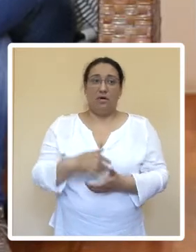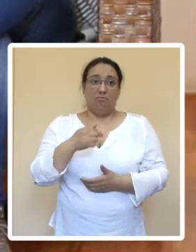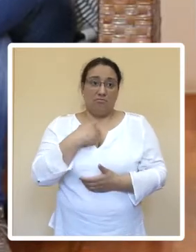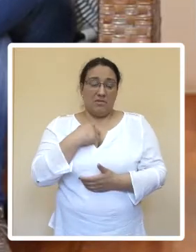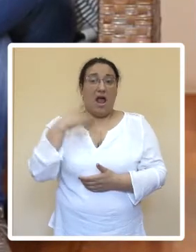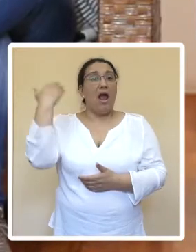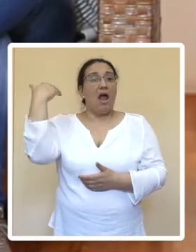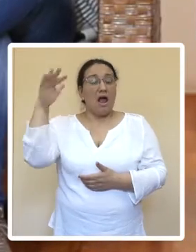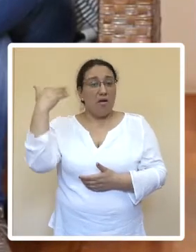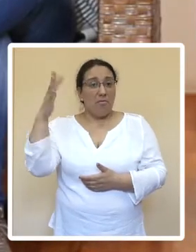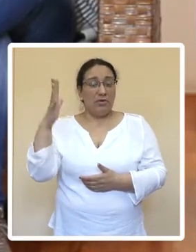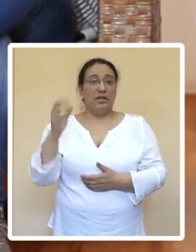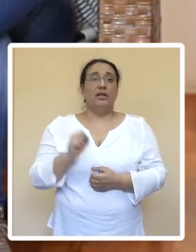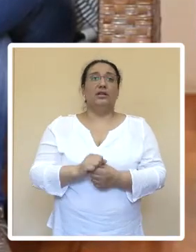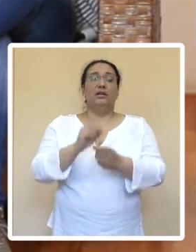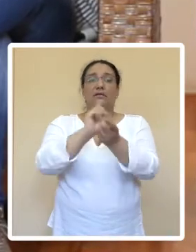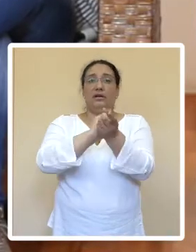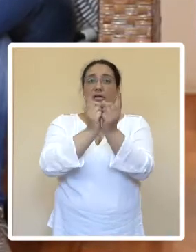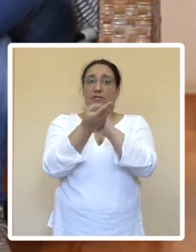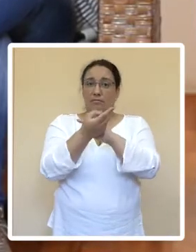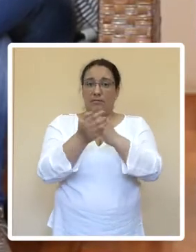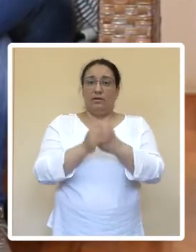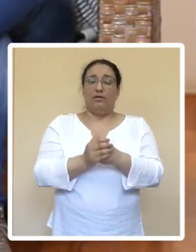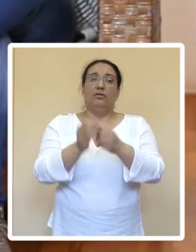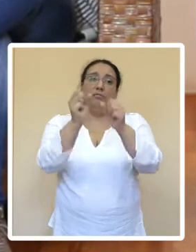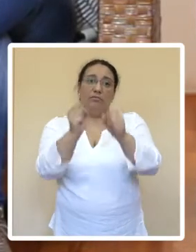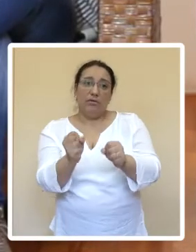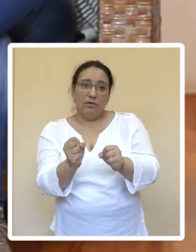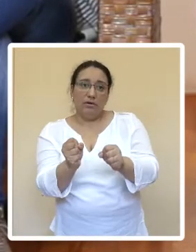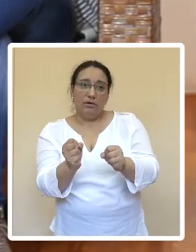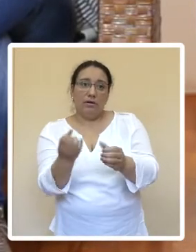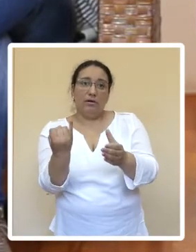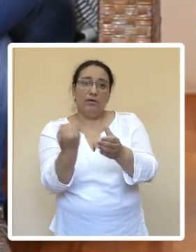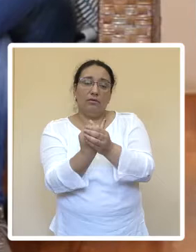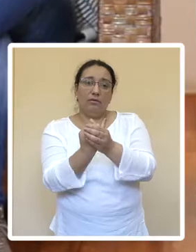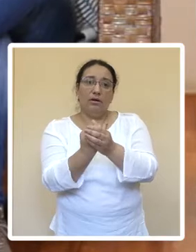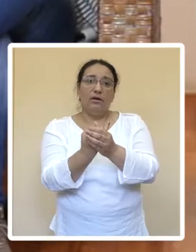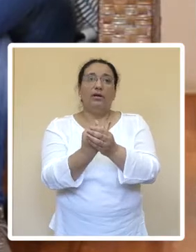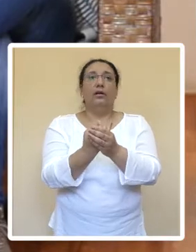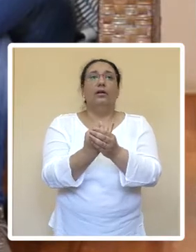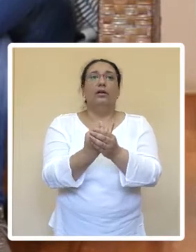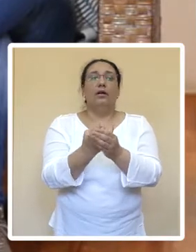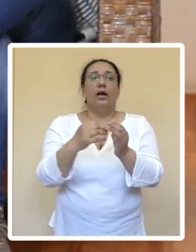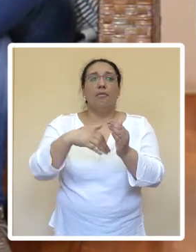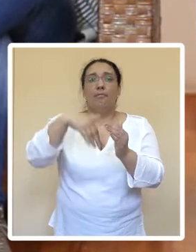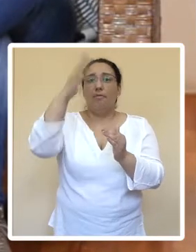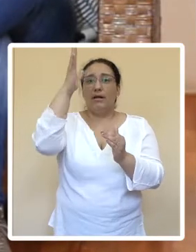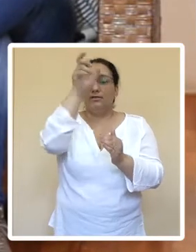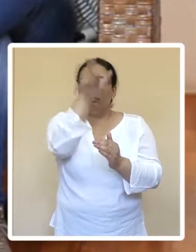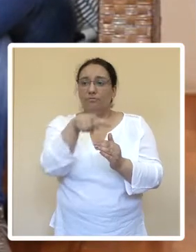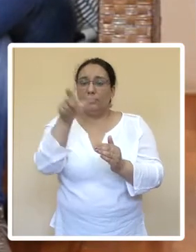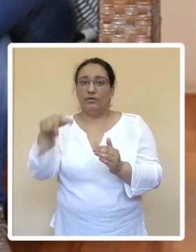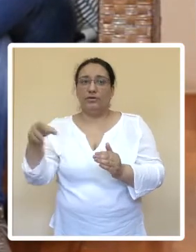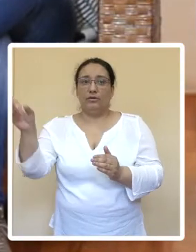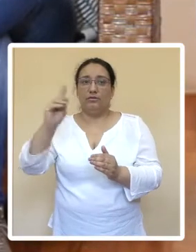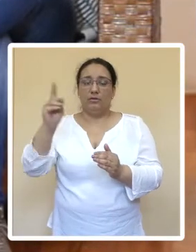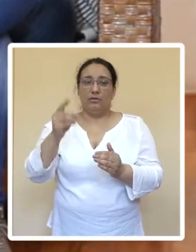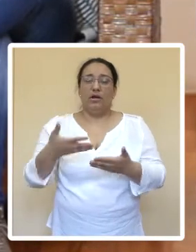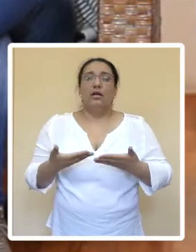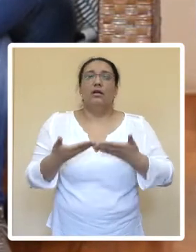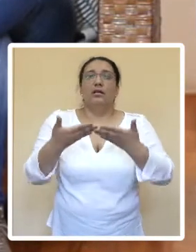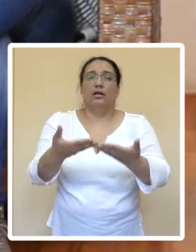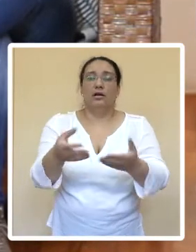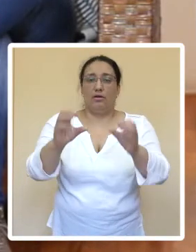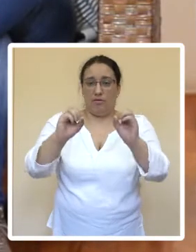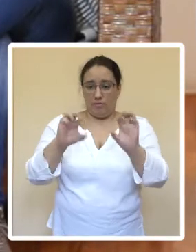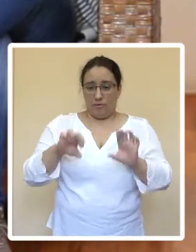que cambiaron ese sistema y pudieran incluir más personas con discapacidad y darles más oportunidades a uno. Y me